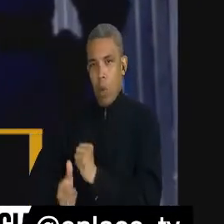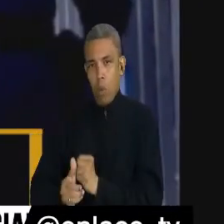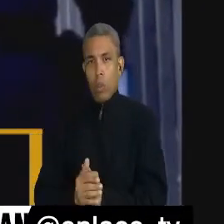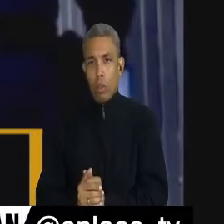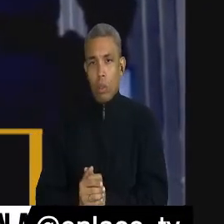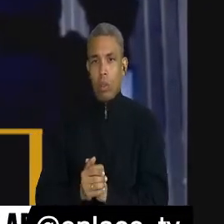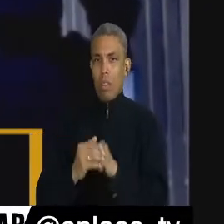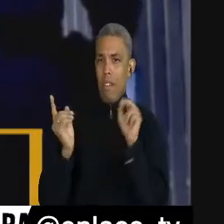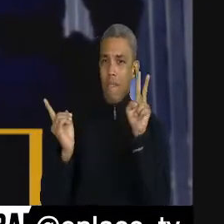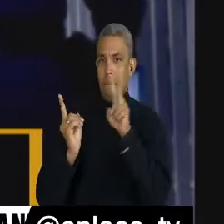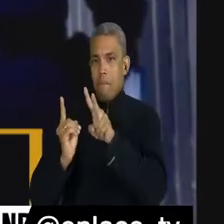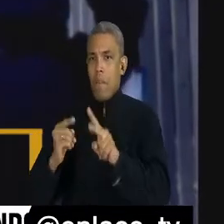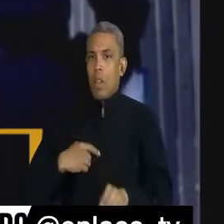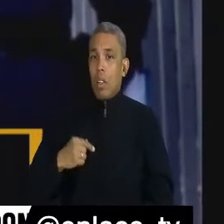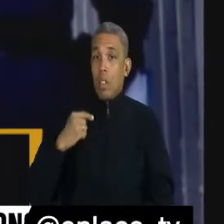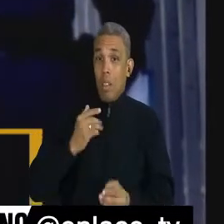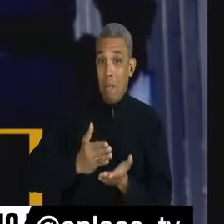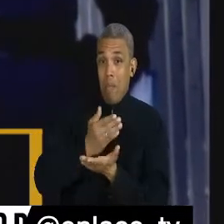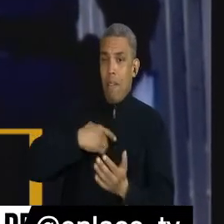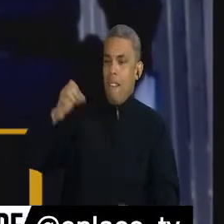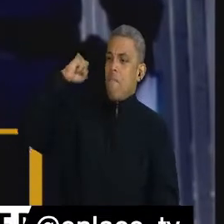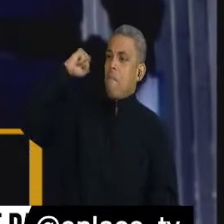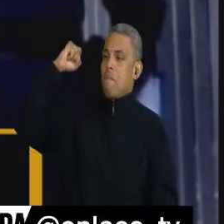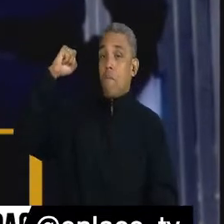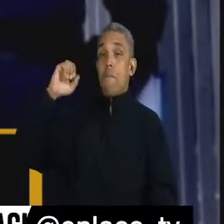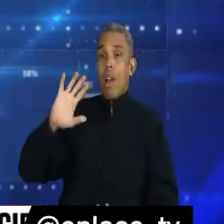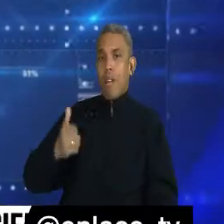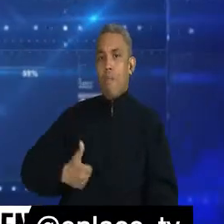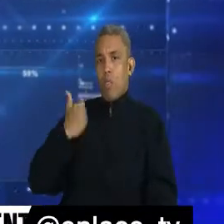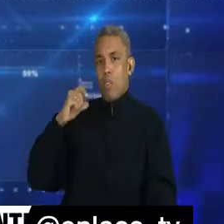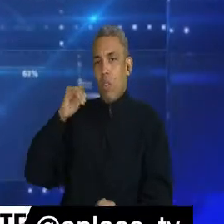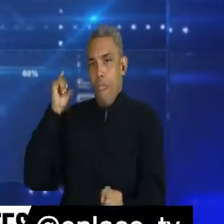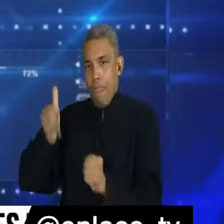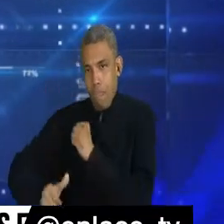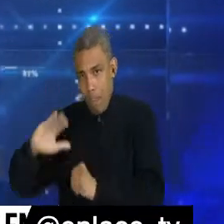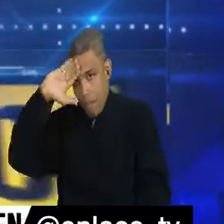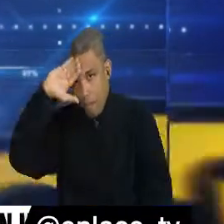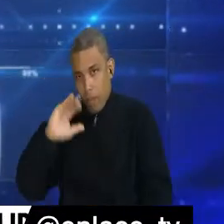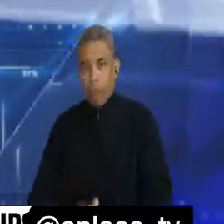y luego de intimidarla con un arma blanca procedieron a violarla.